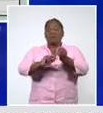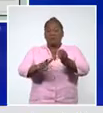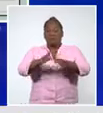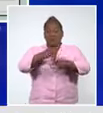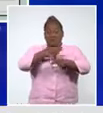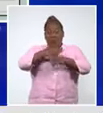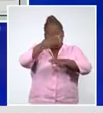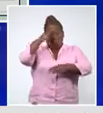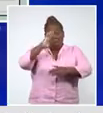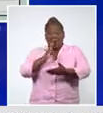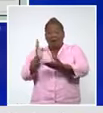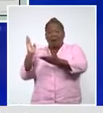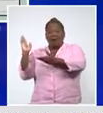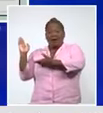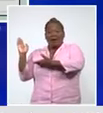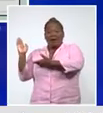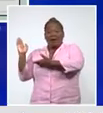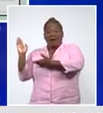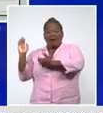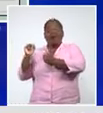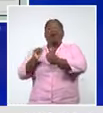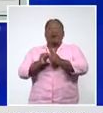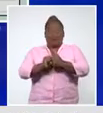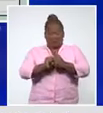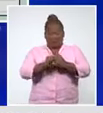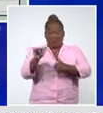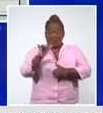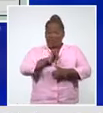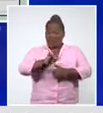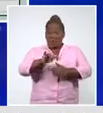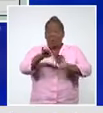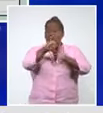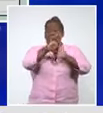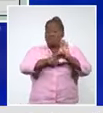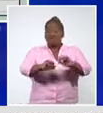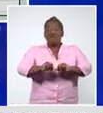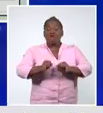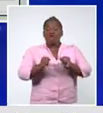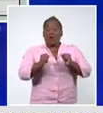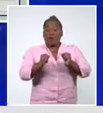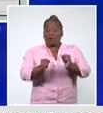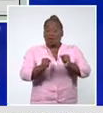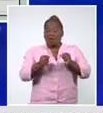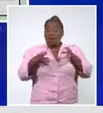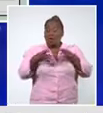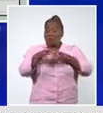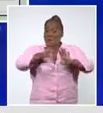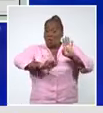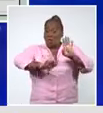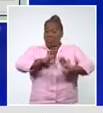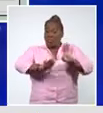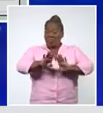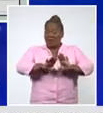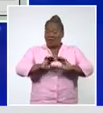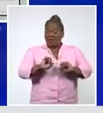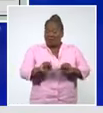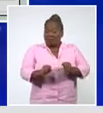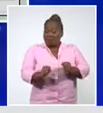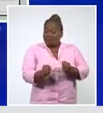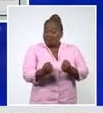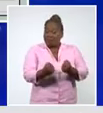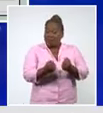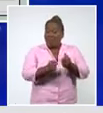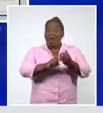Cuba, también con medidas fuertes, con una conducción muy fuerte por su partido,